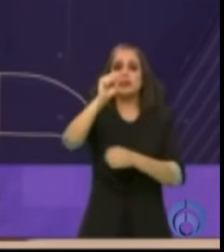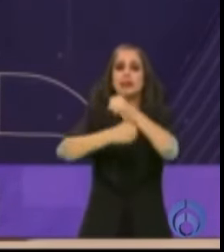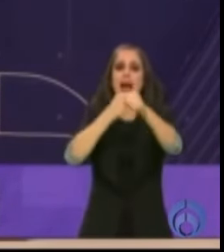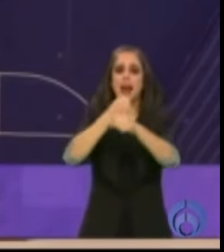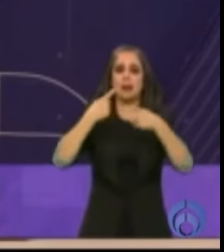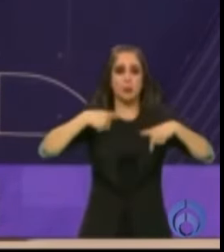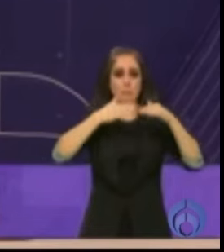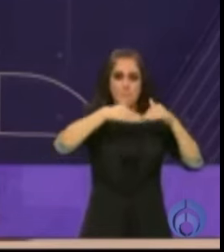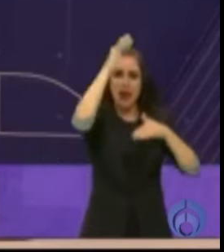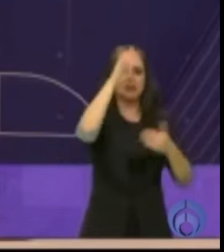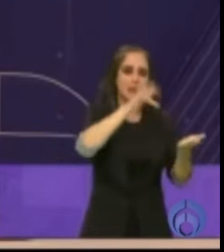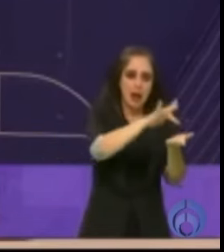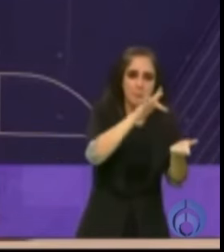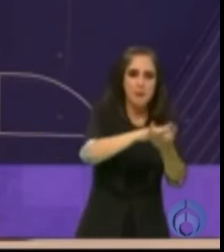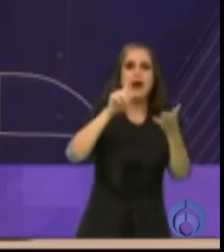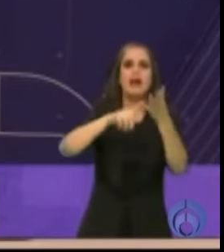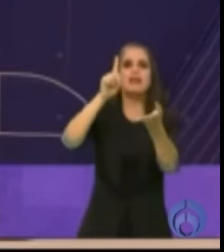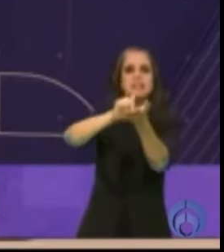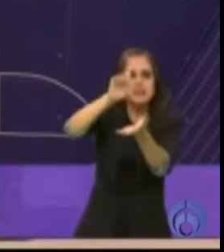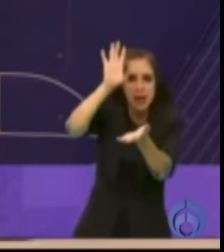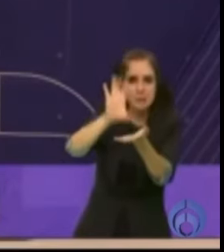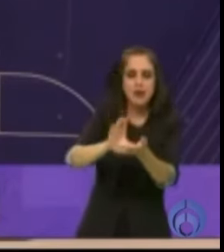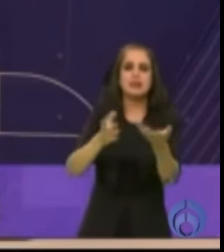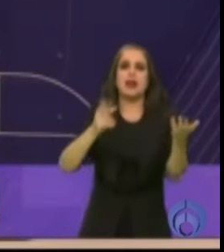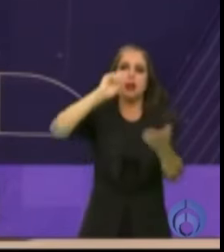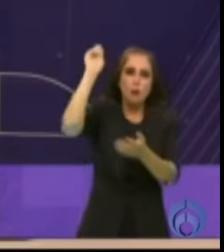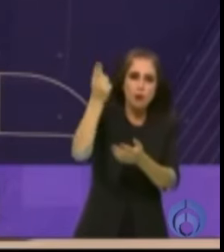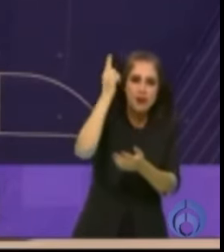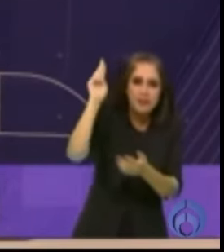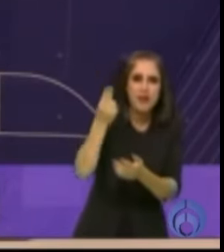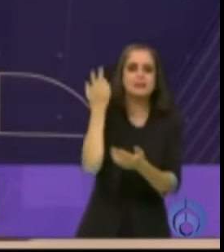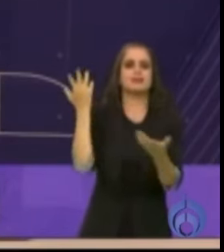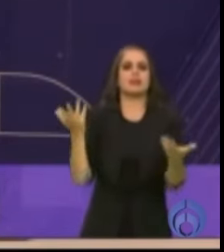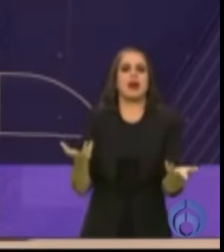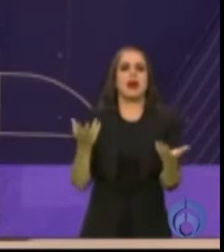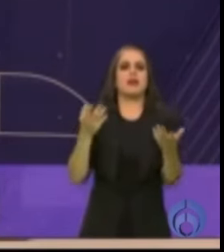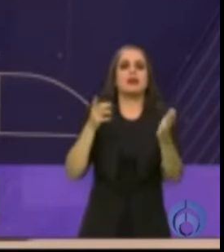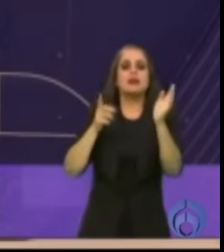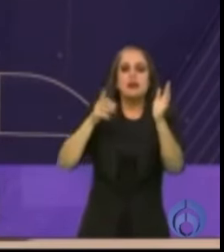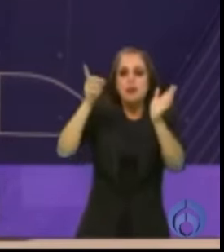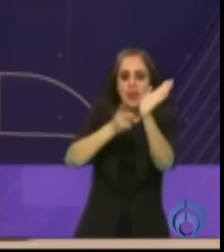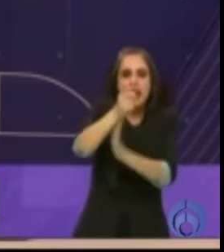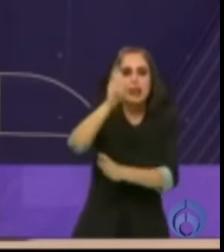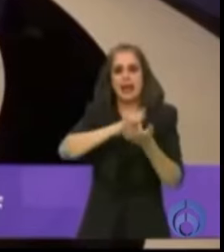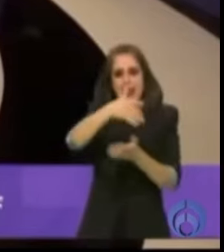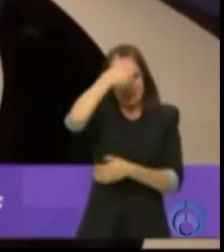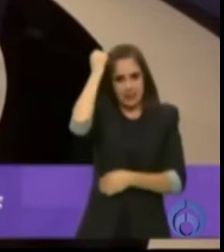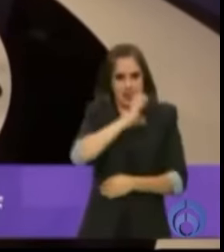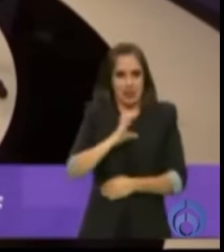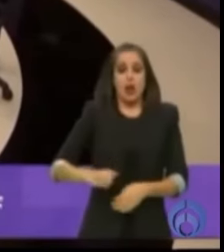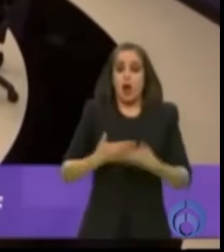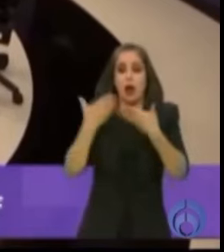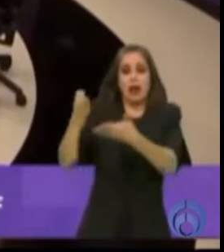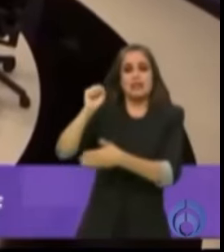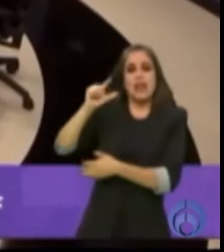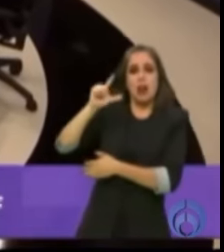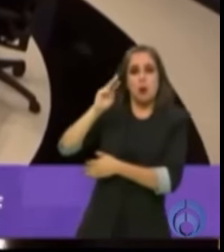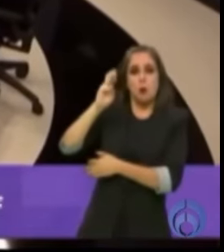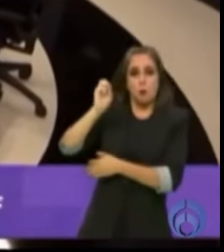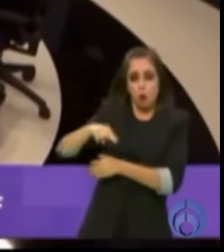Creo que hizo bien Taboada en recordar que la Ciudad de México ha sido gobernada desde hace 27 años por